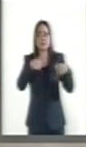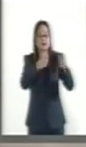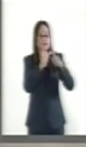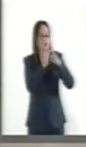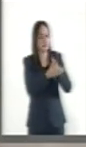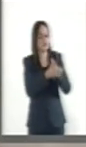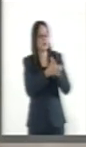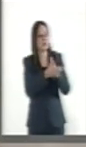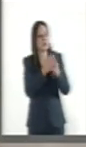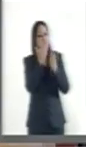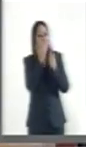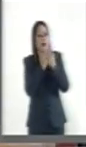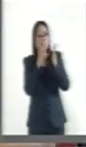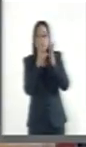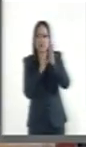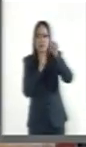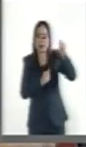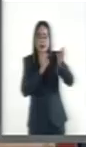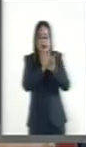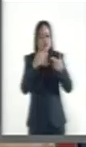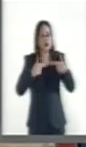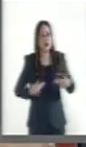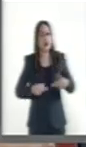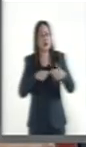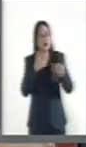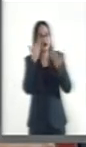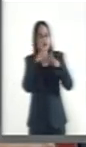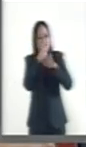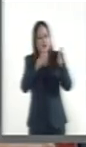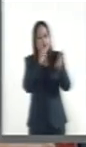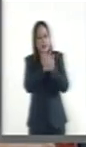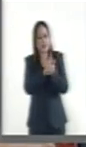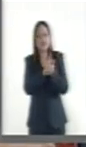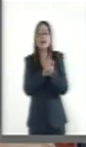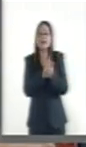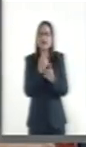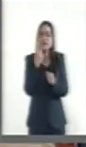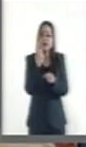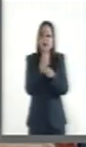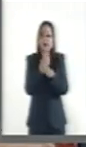Comisiones Unidas de Puntos Constitucionales, de Derechos Humanos y de Estudios Legislativos, primera.